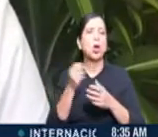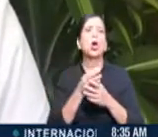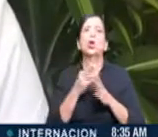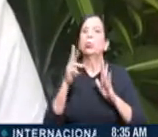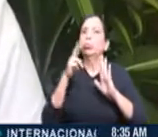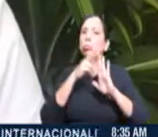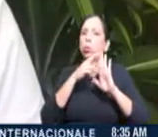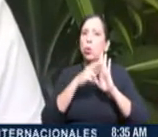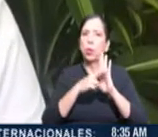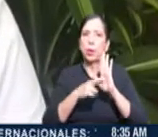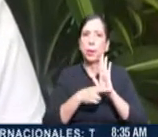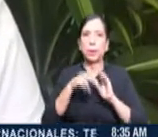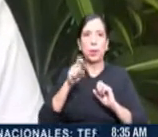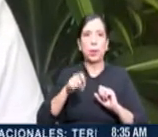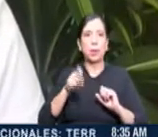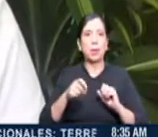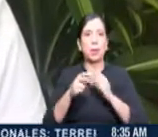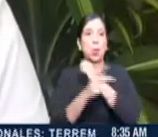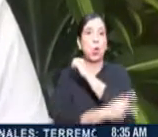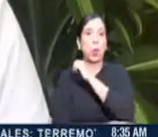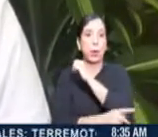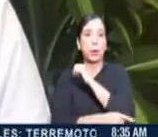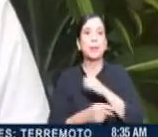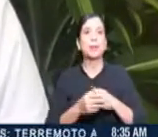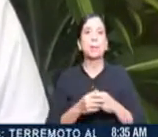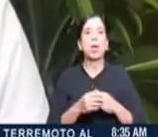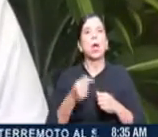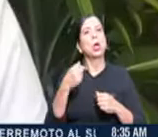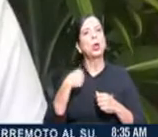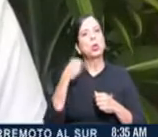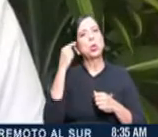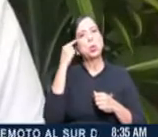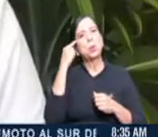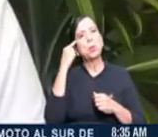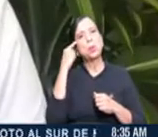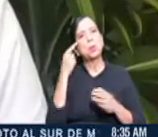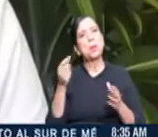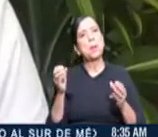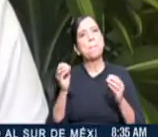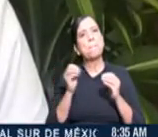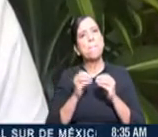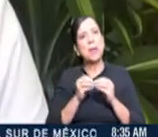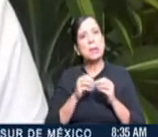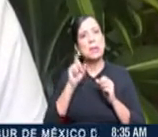que necesitamos cumplir como país. Yo creo que donde más necesitamos un